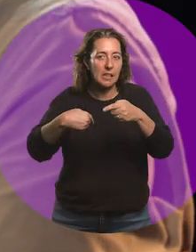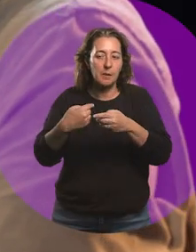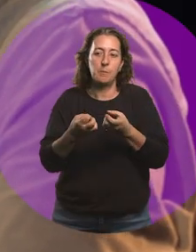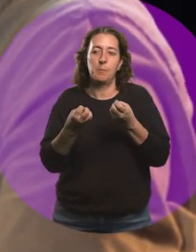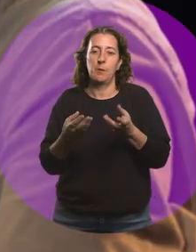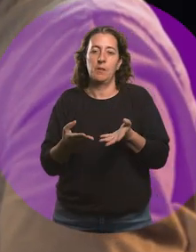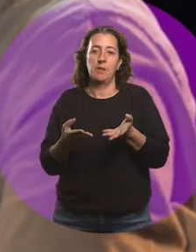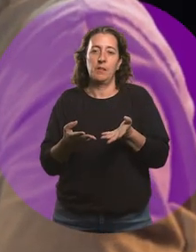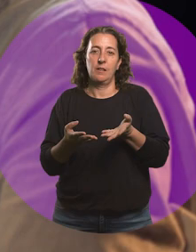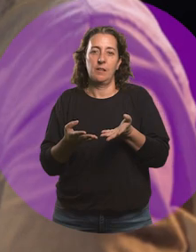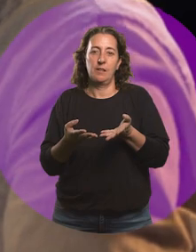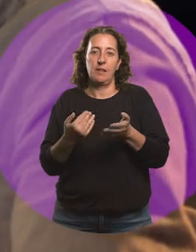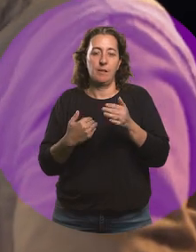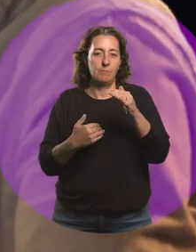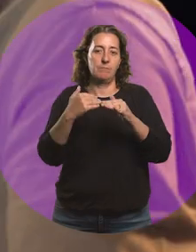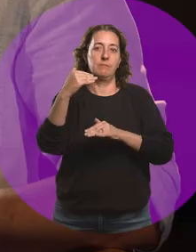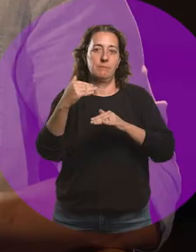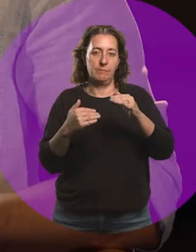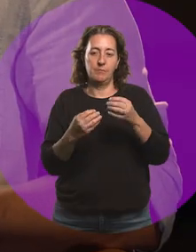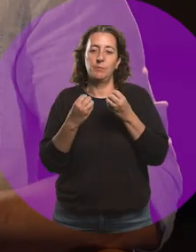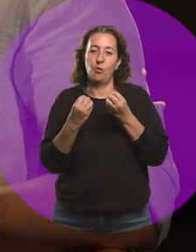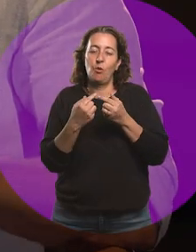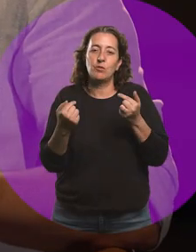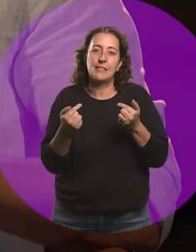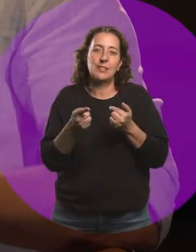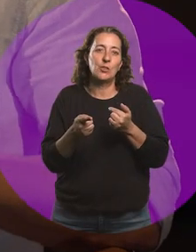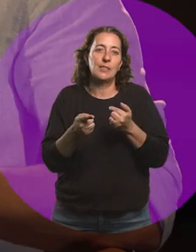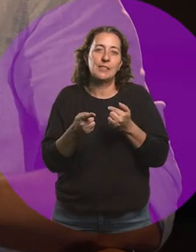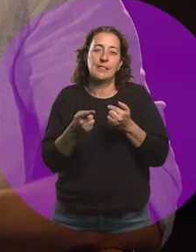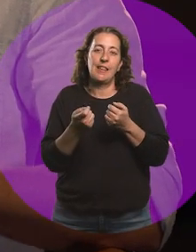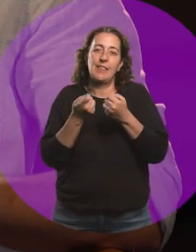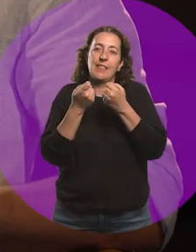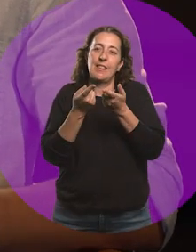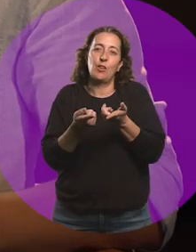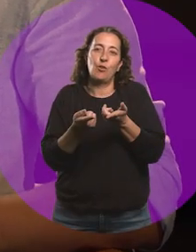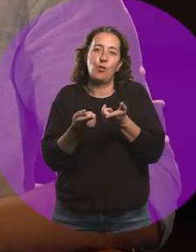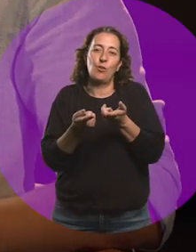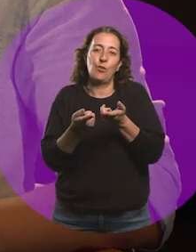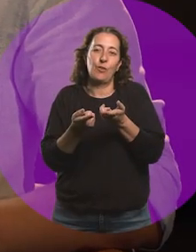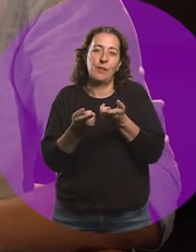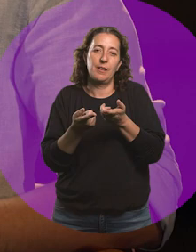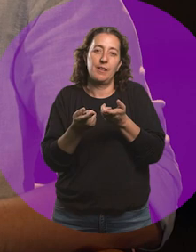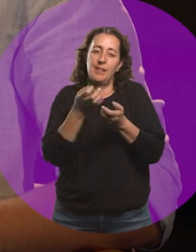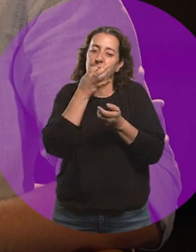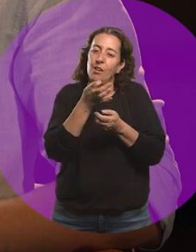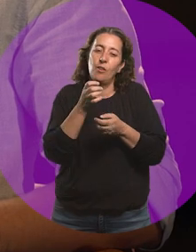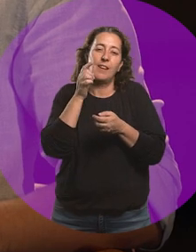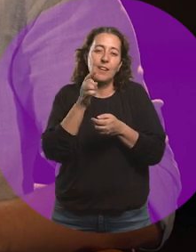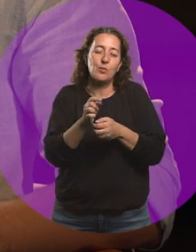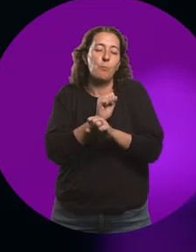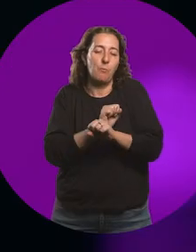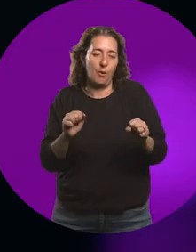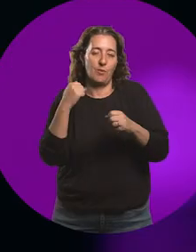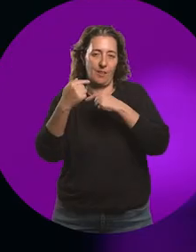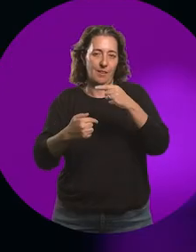altibajos, ¿no? Pero qué cosas, son como esas cosas que te blindaron, que te dijeron, esto es lo que me permite seguir.